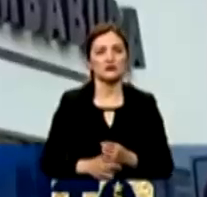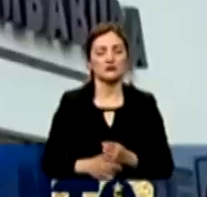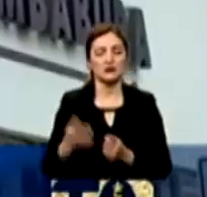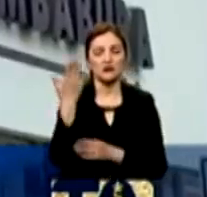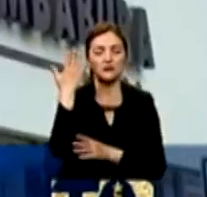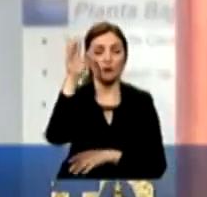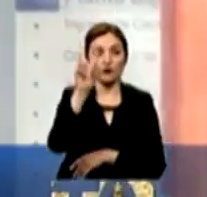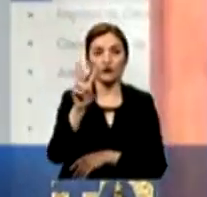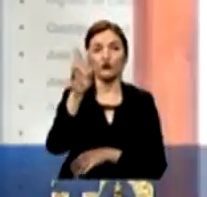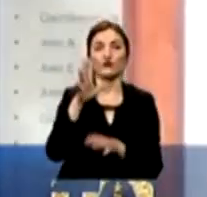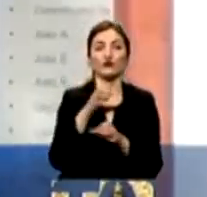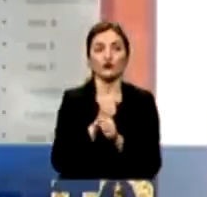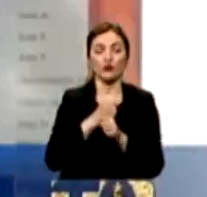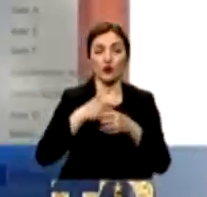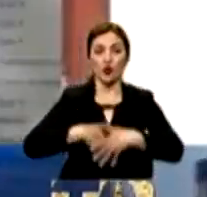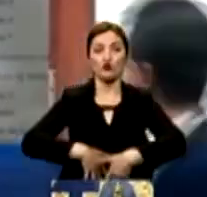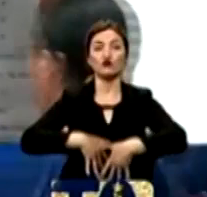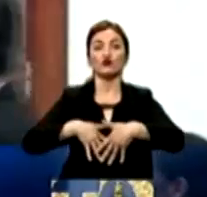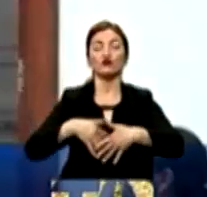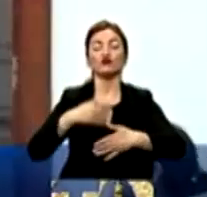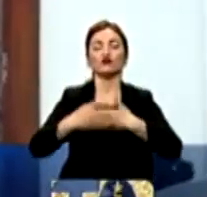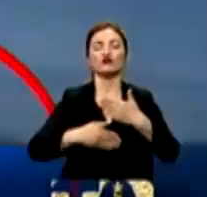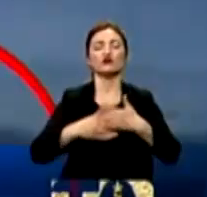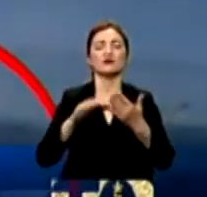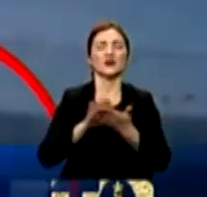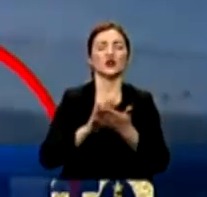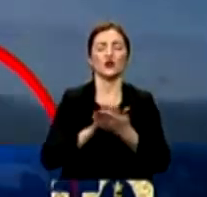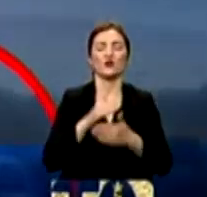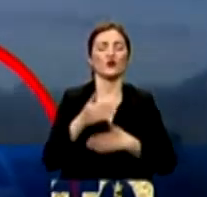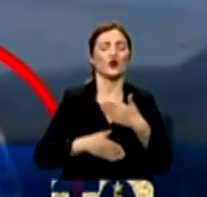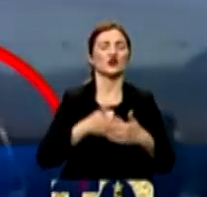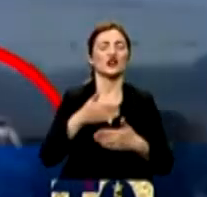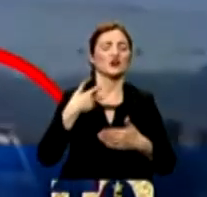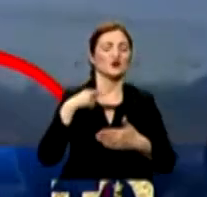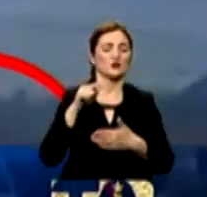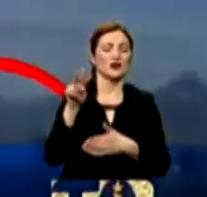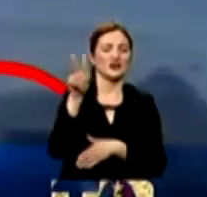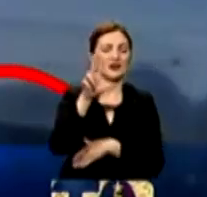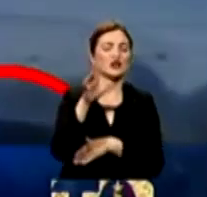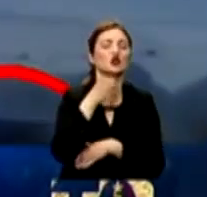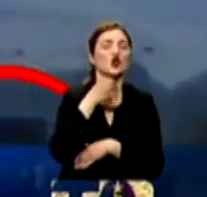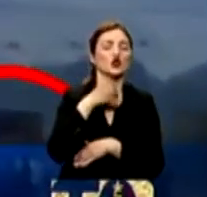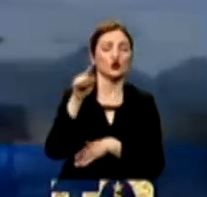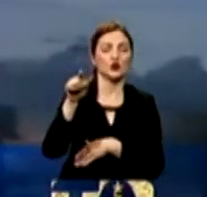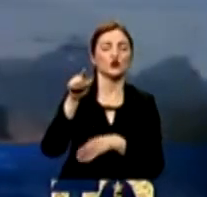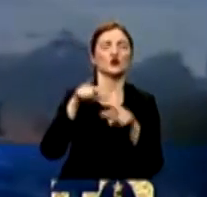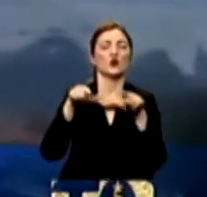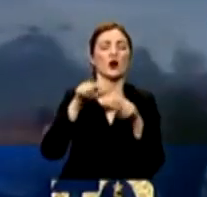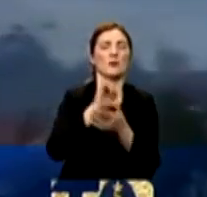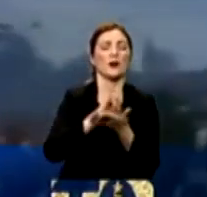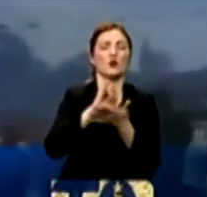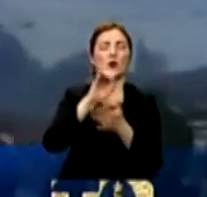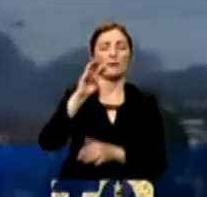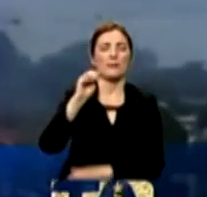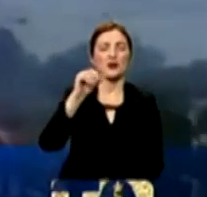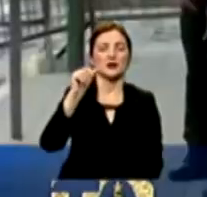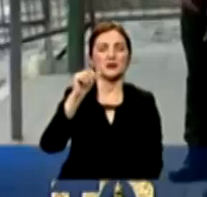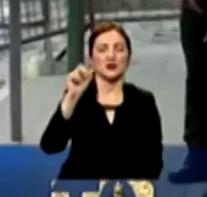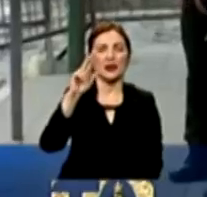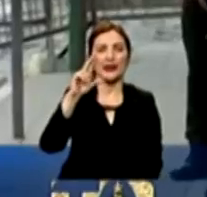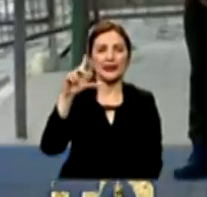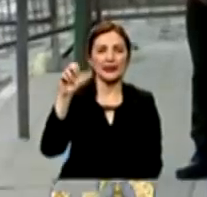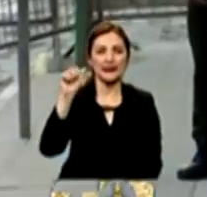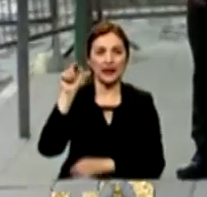el pasado viernes se realizó la audiencia de llamamiento a juicio en el caso del 23 de agosto en mascarilla, después de varios aplazamientos. Un